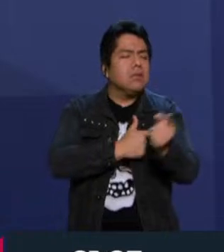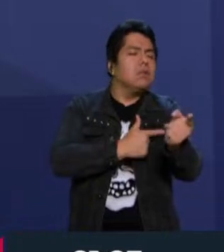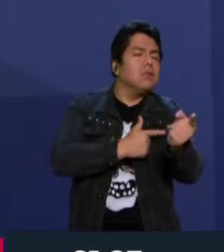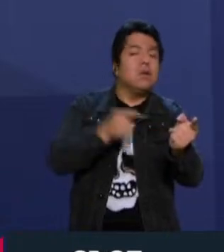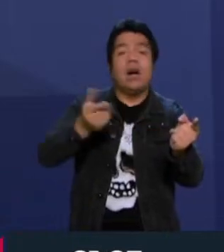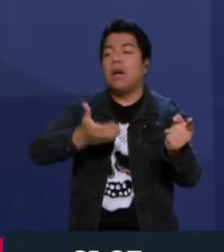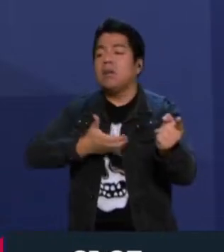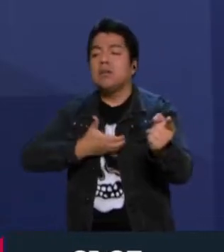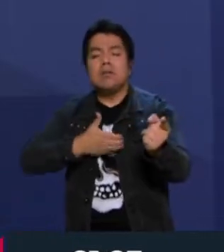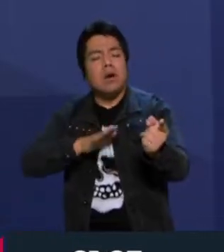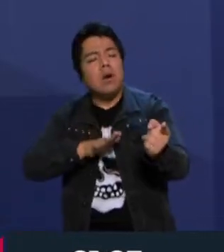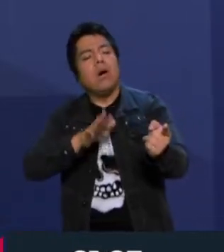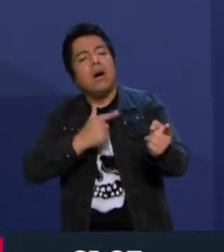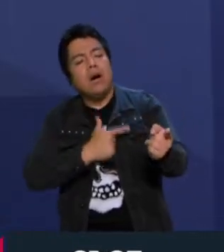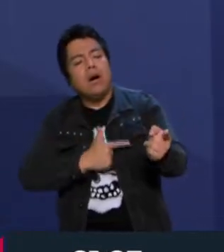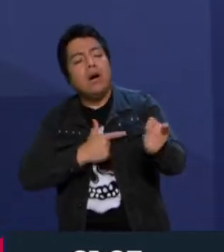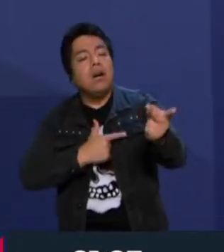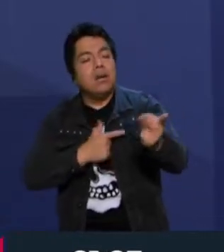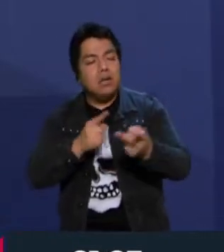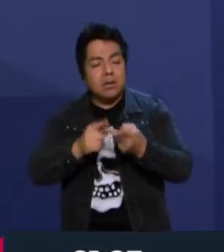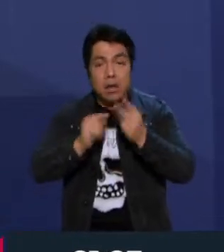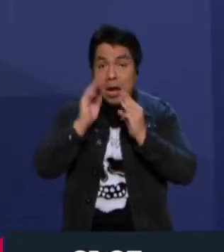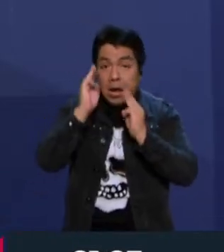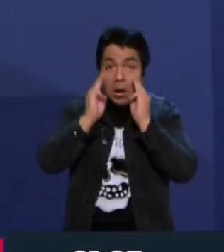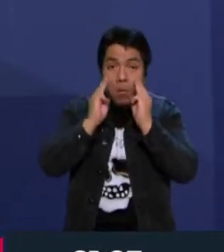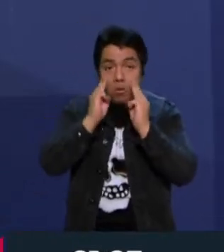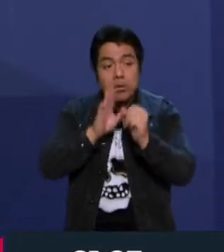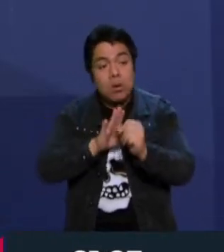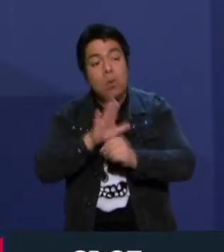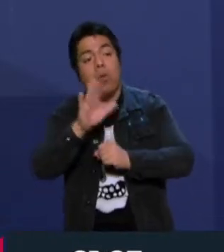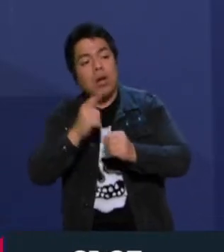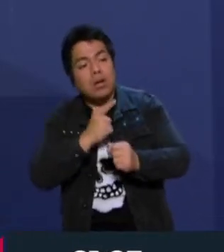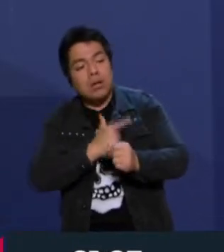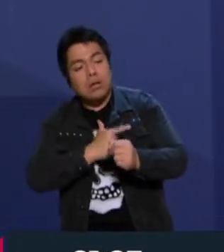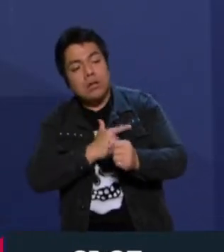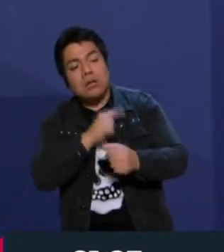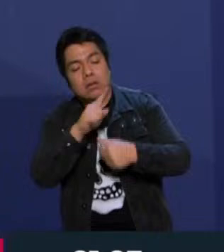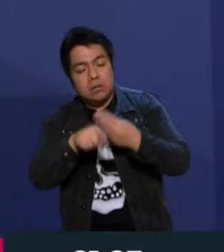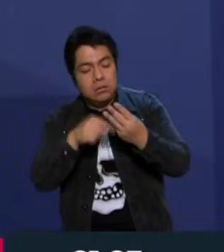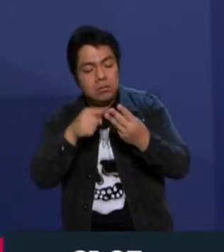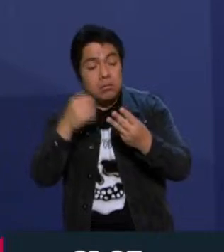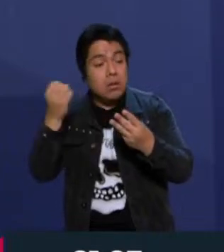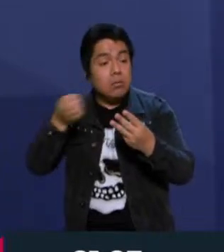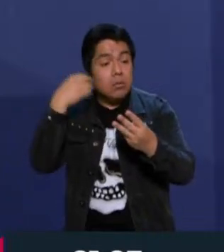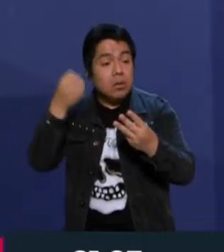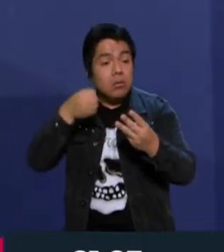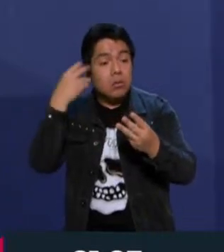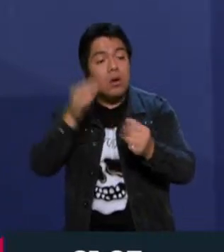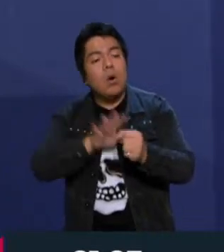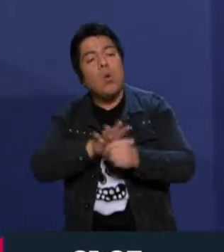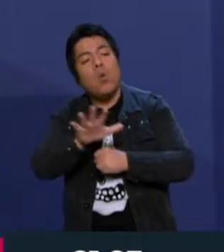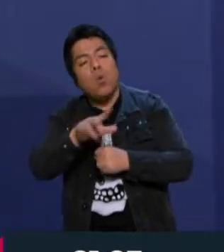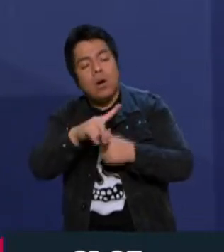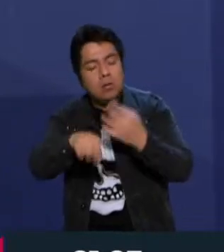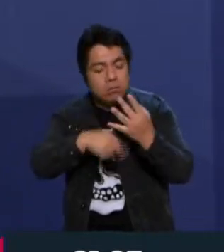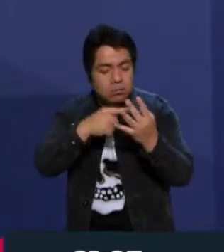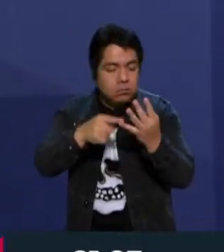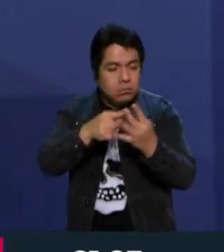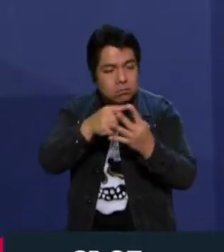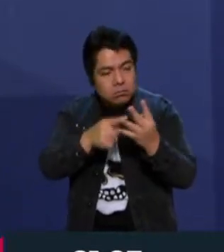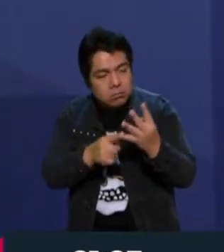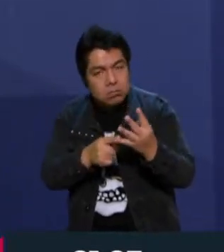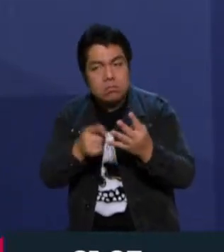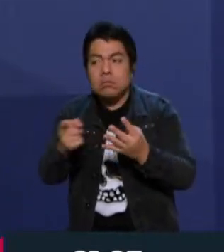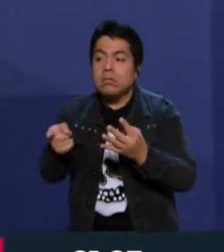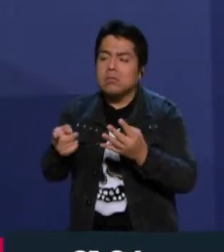al Zócalo, les vamos a preguntar qué museos les gustaría tener, vamos a preguntar qué exposiciones les gustaría tener, les vamos a preguntar cómo